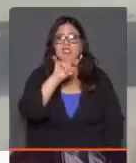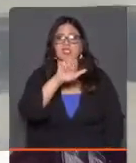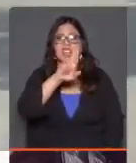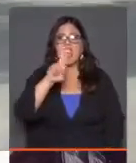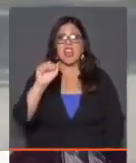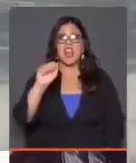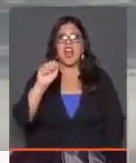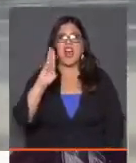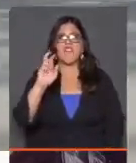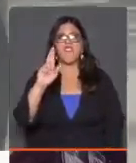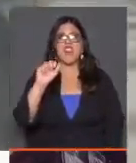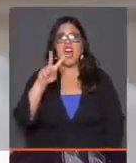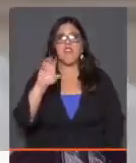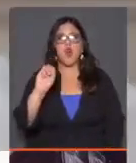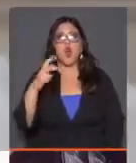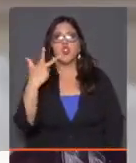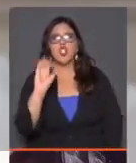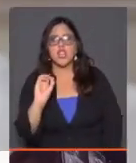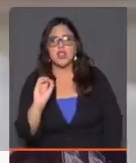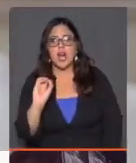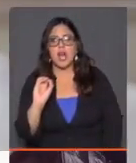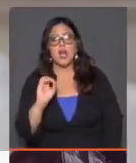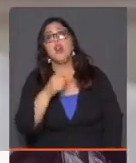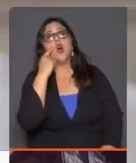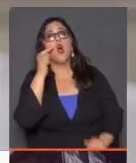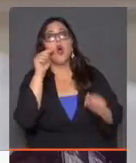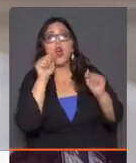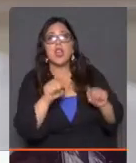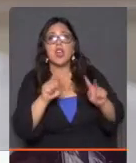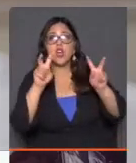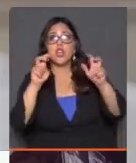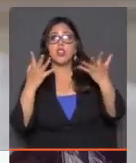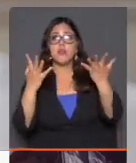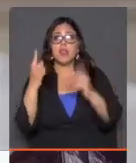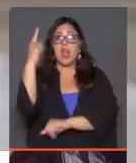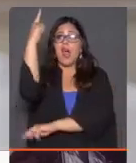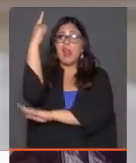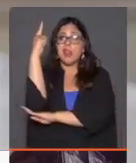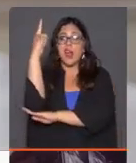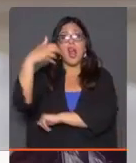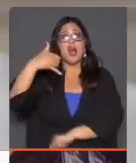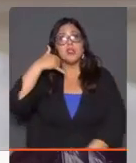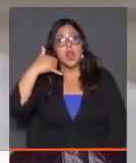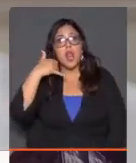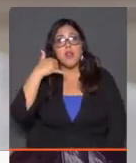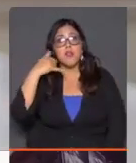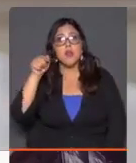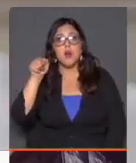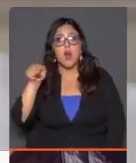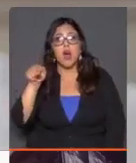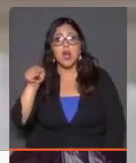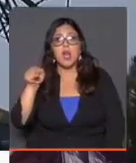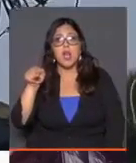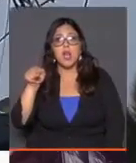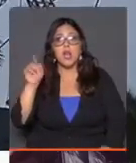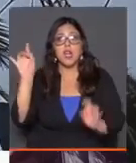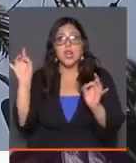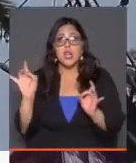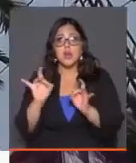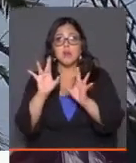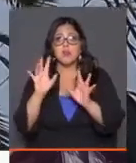Logra posicionar al sujeto a través de antenas de teléfono, donde se establece que este habría mantenido